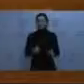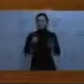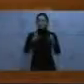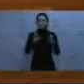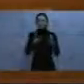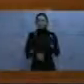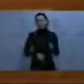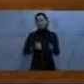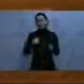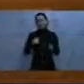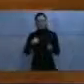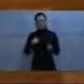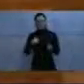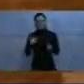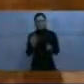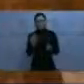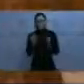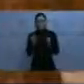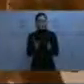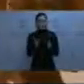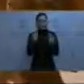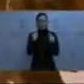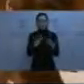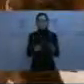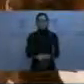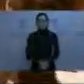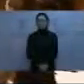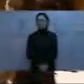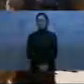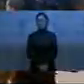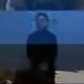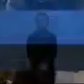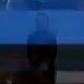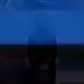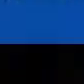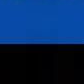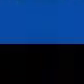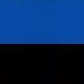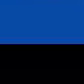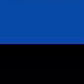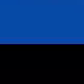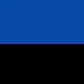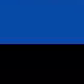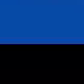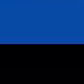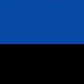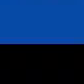Junta General. Muchas gracias. Gracias, señora Fernández.